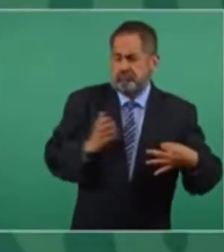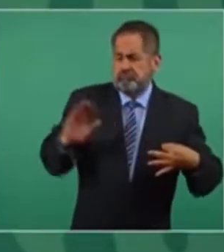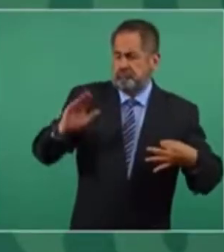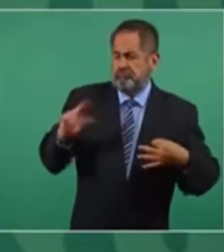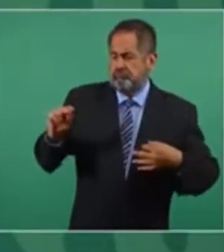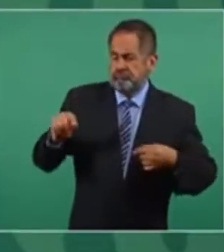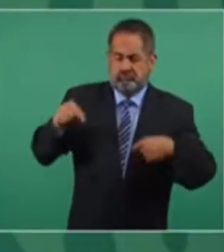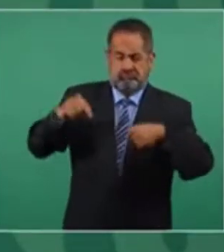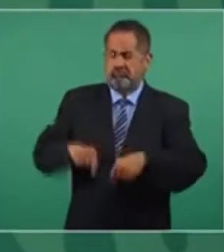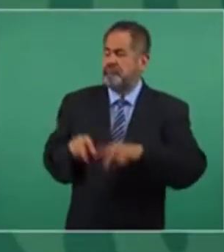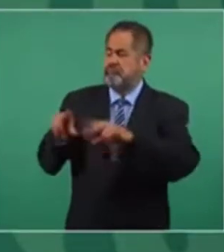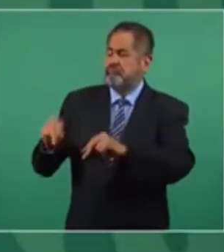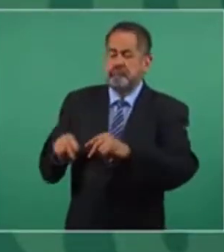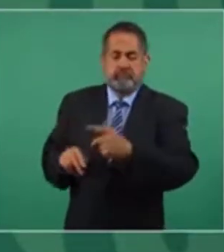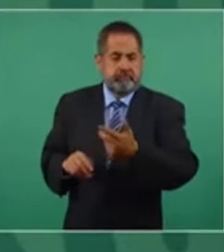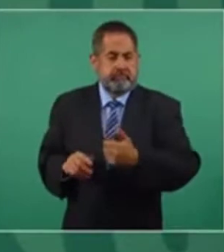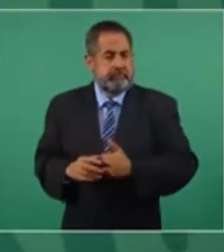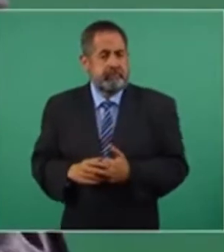aquí no